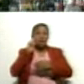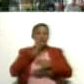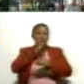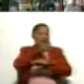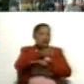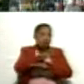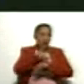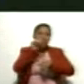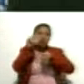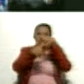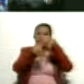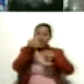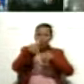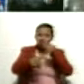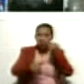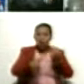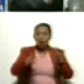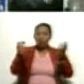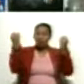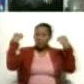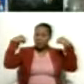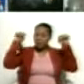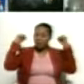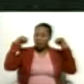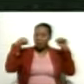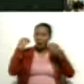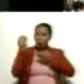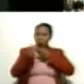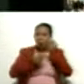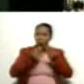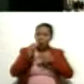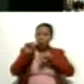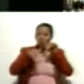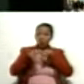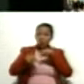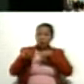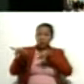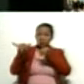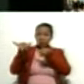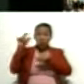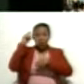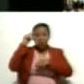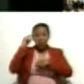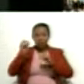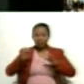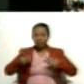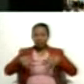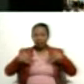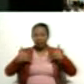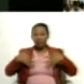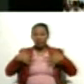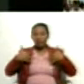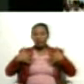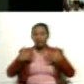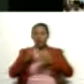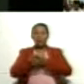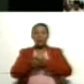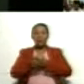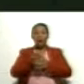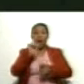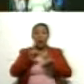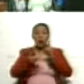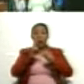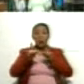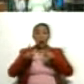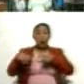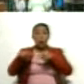votar, a practicar cómo va a votar ese día con alegría. En algunos lugares